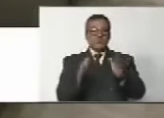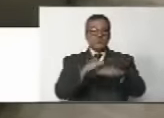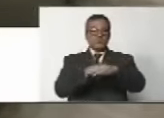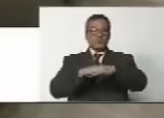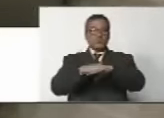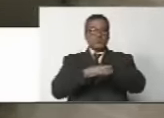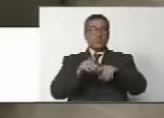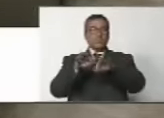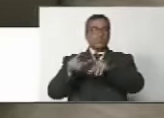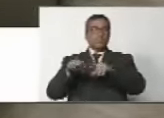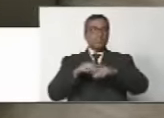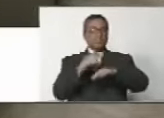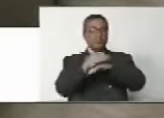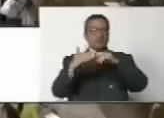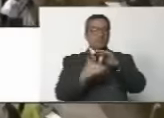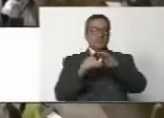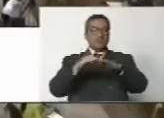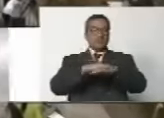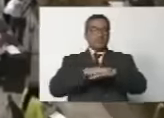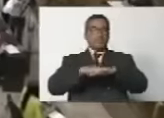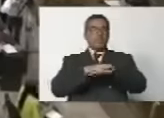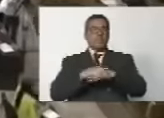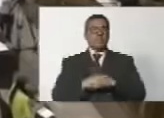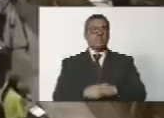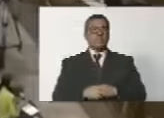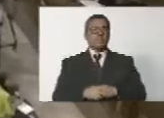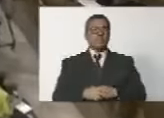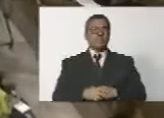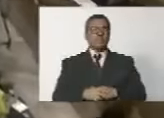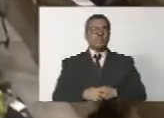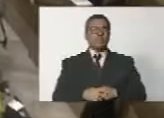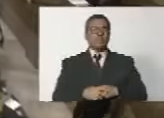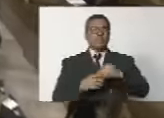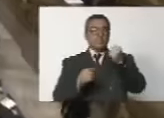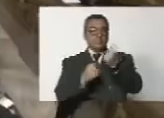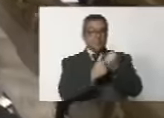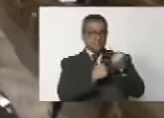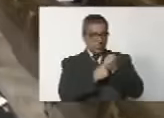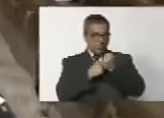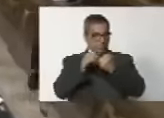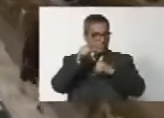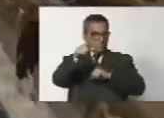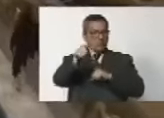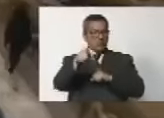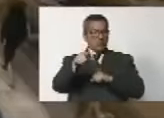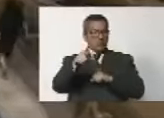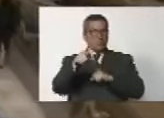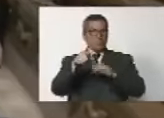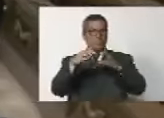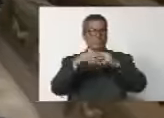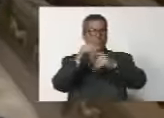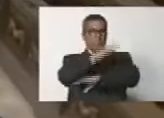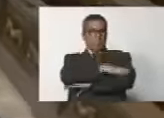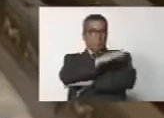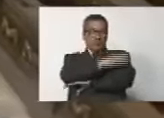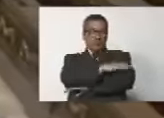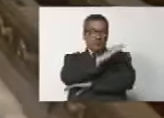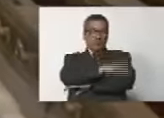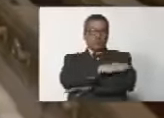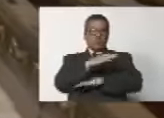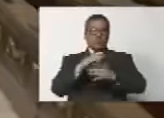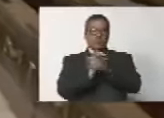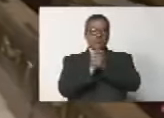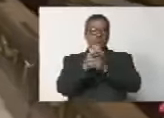Disculpe, subsecretario. Vamos a pedirle el apoyo en disciplina a los